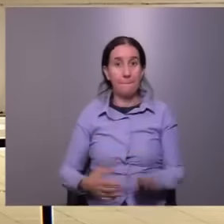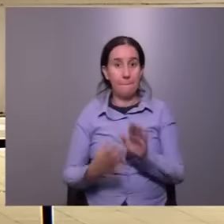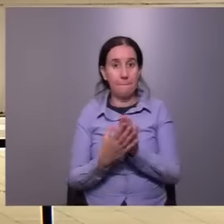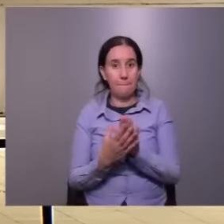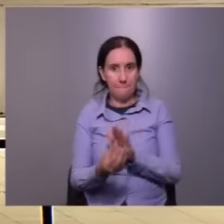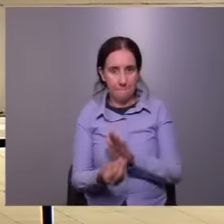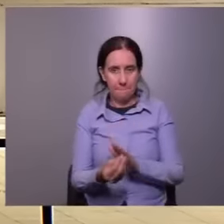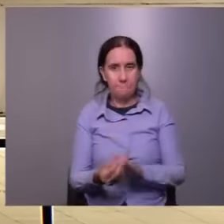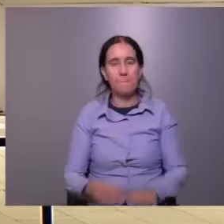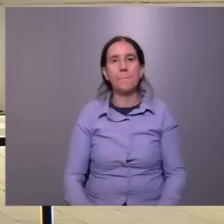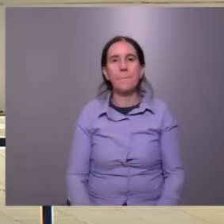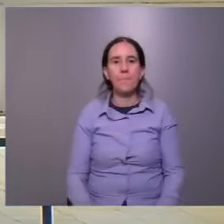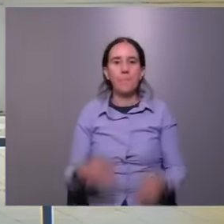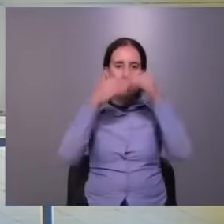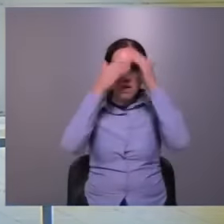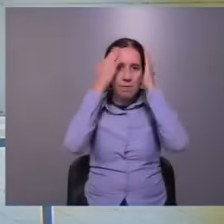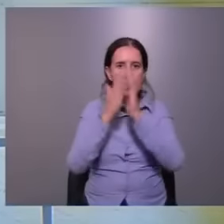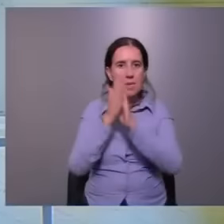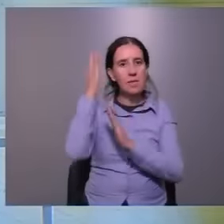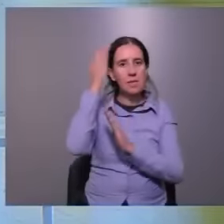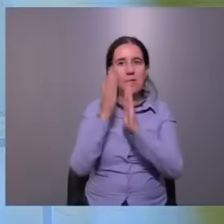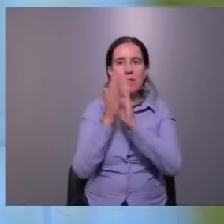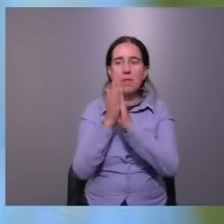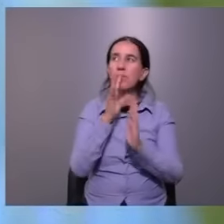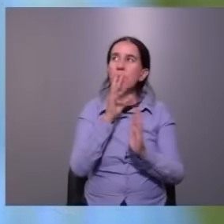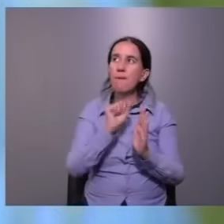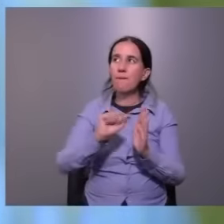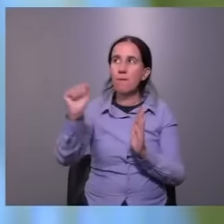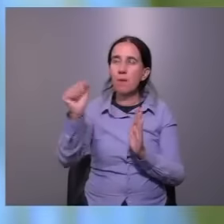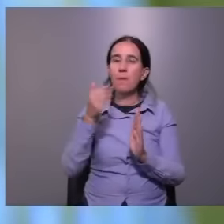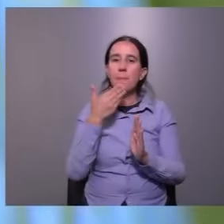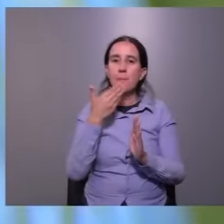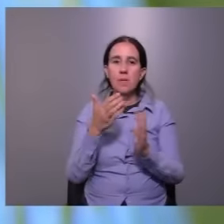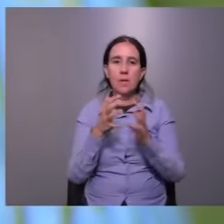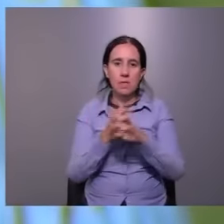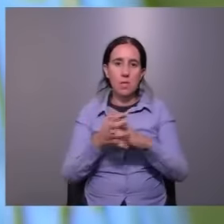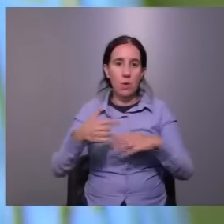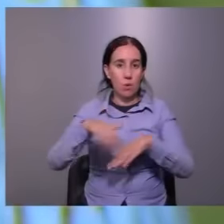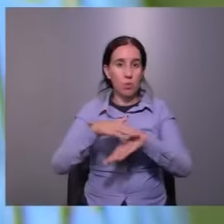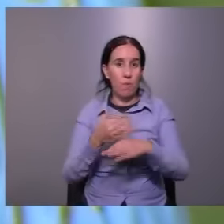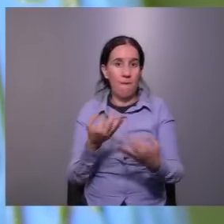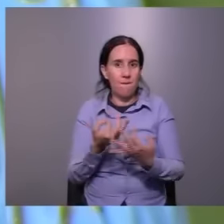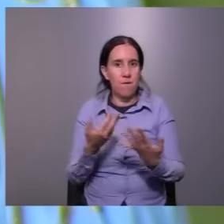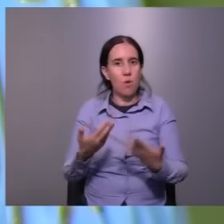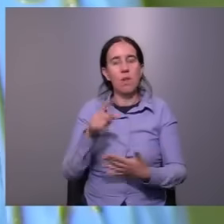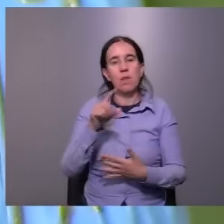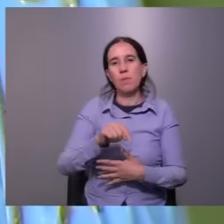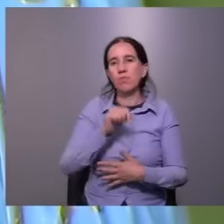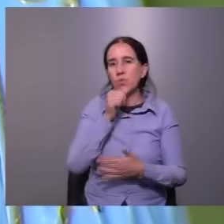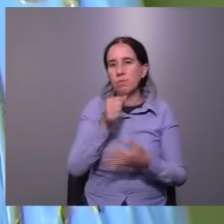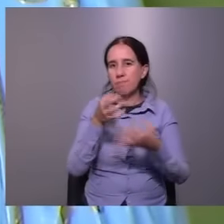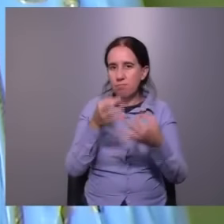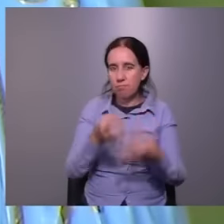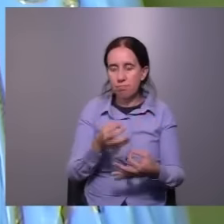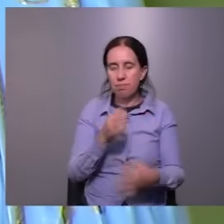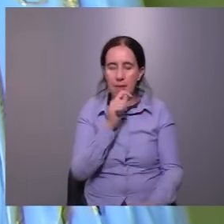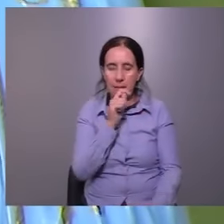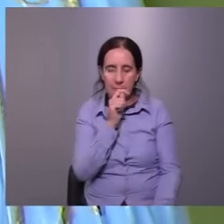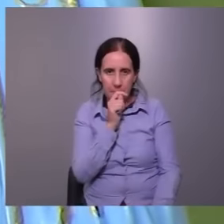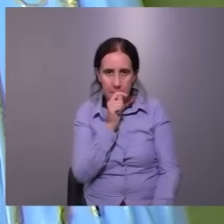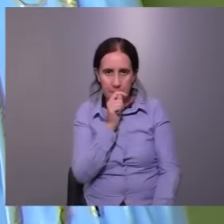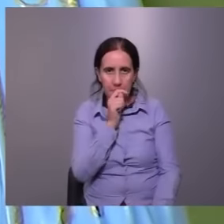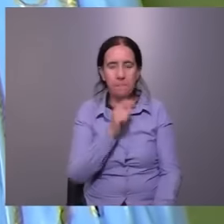contigo. Bendita tú eres entre todas las mujeres, y bendito es el fruto de tu vientre, Jesús. Santa María, Mãe